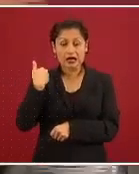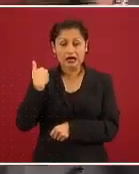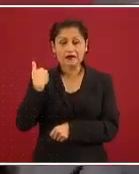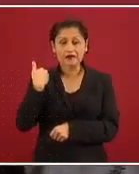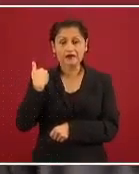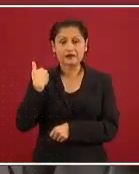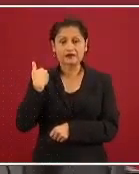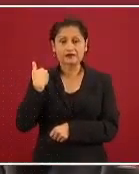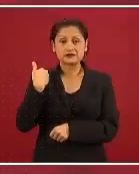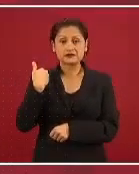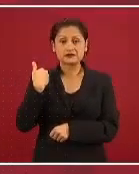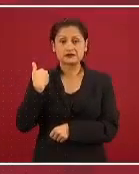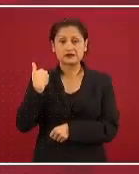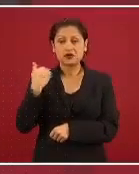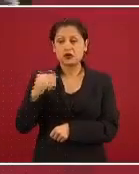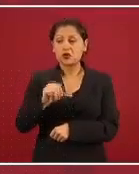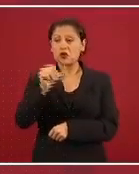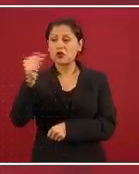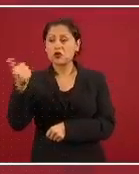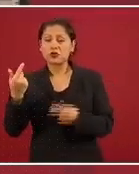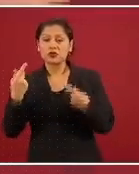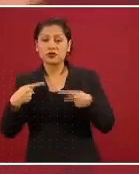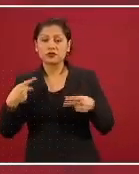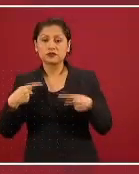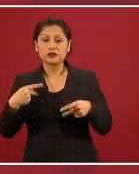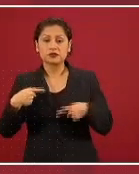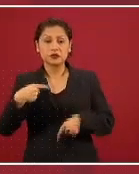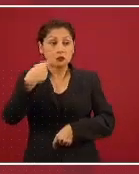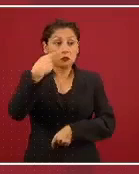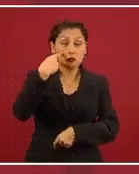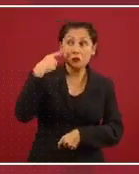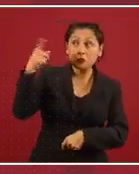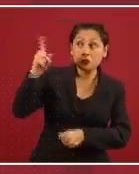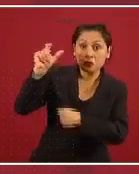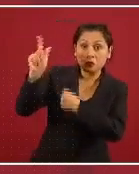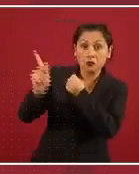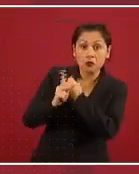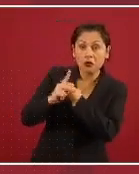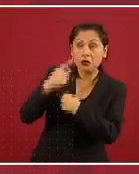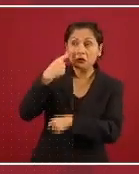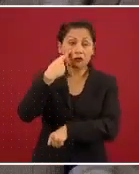el que en otros países eran mejores